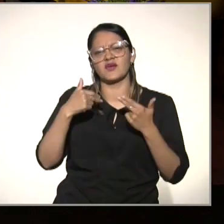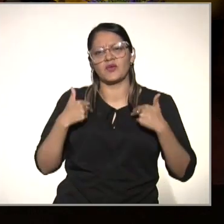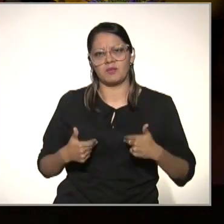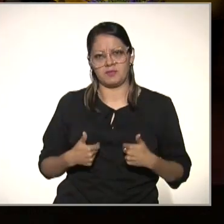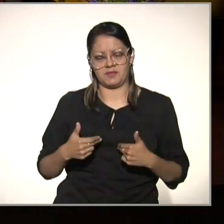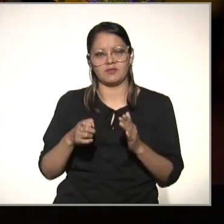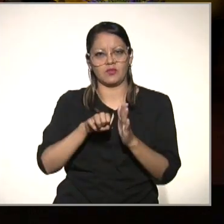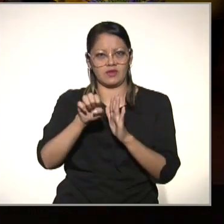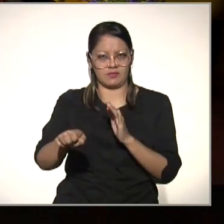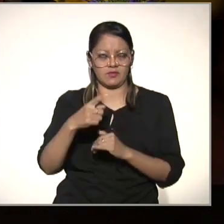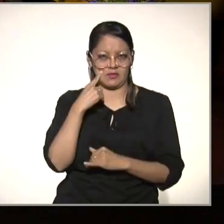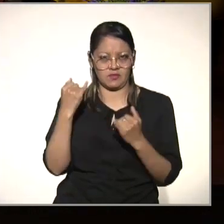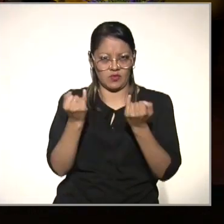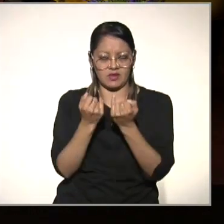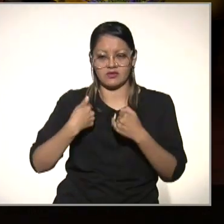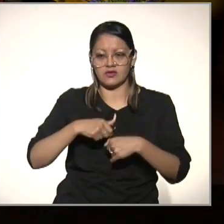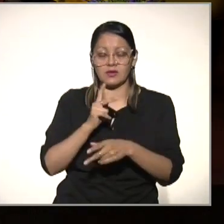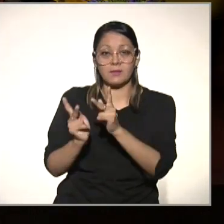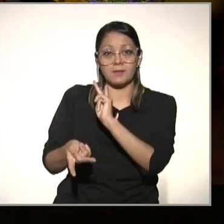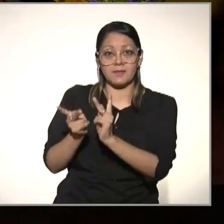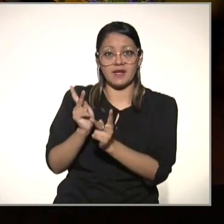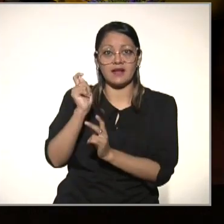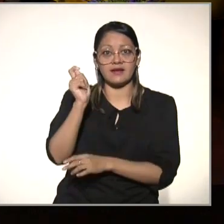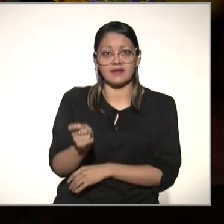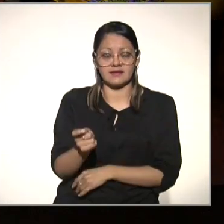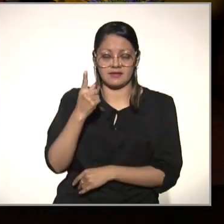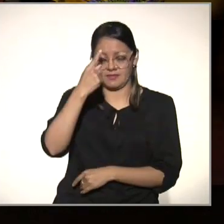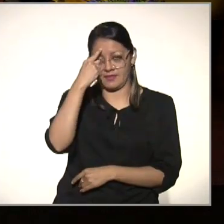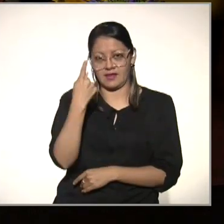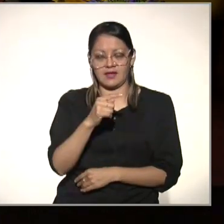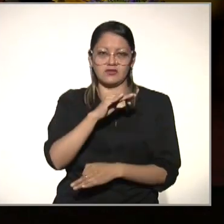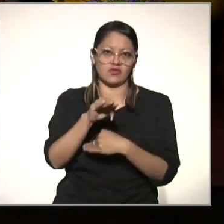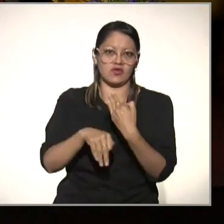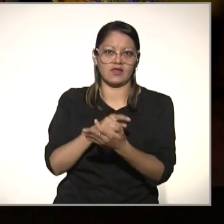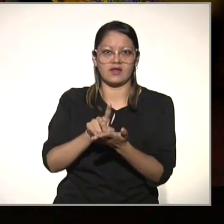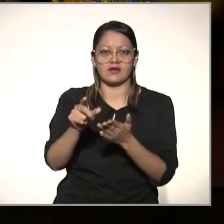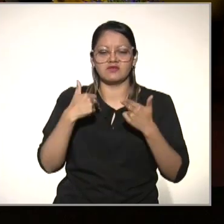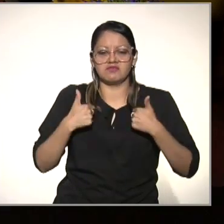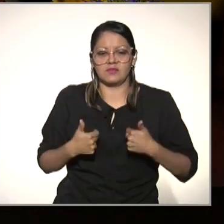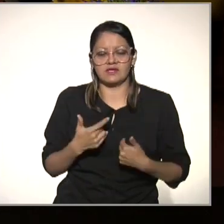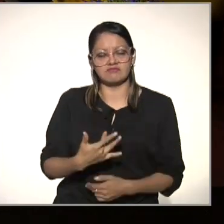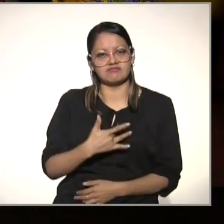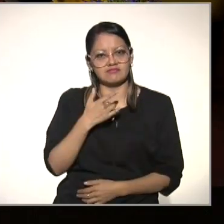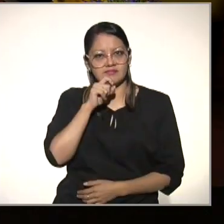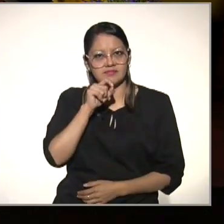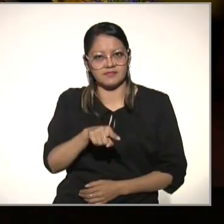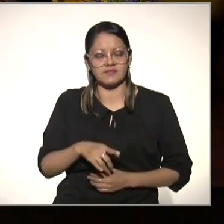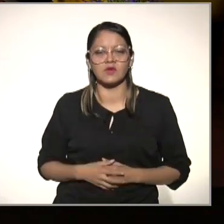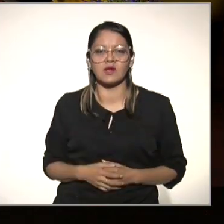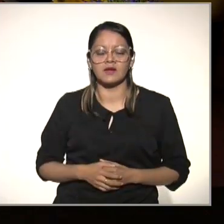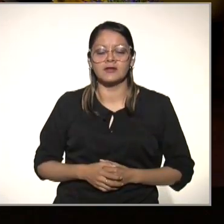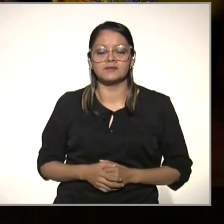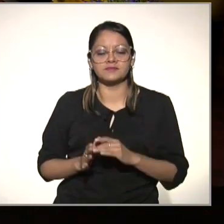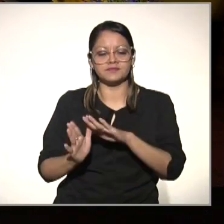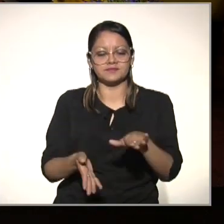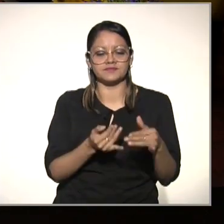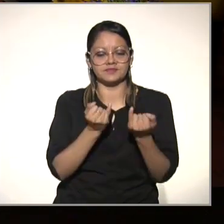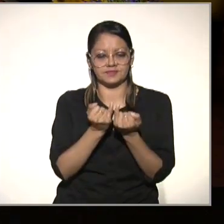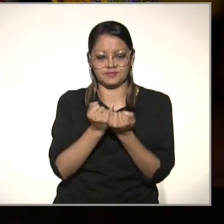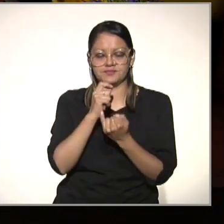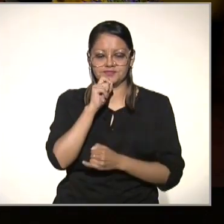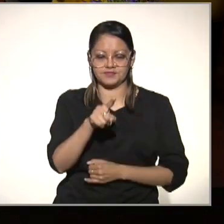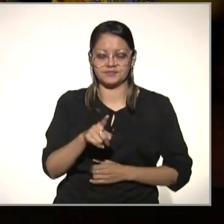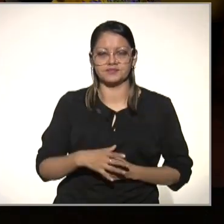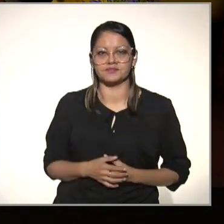visión que vaya contraria a lo que estamos diciendo sería atentar contra los derechos humanos. También me gustaría decirse